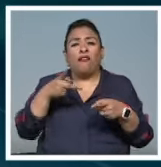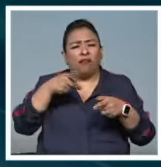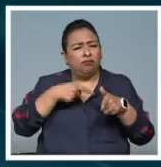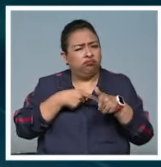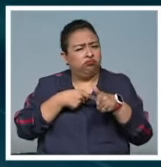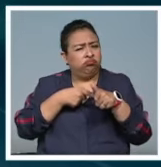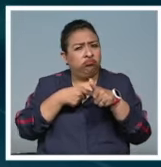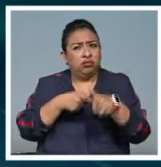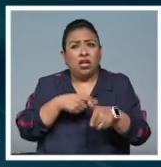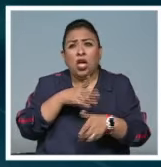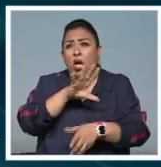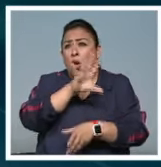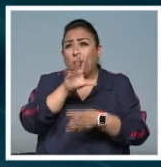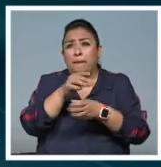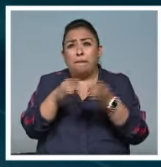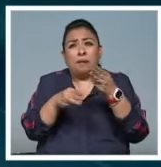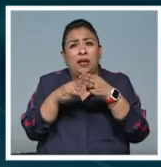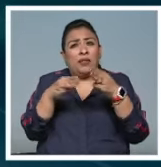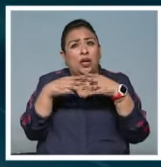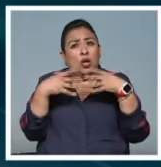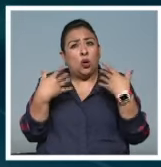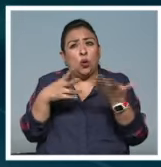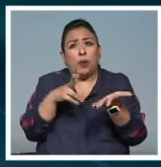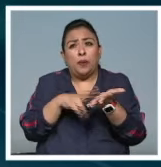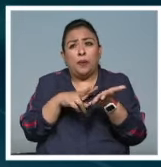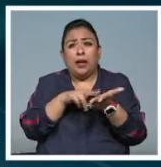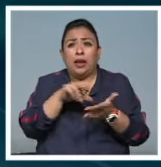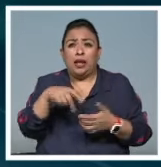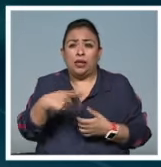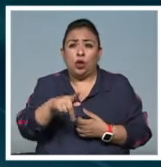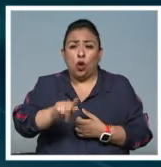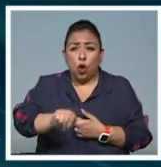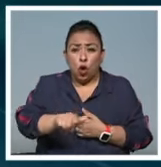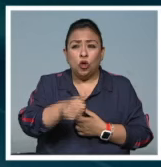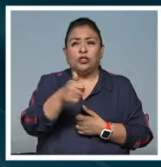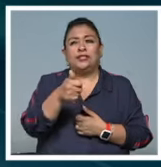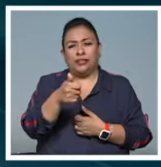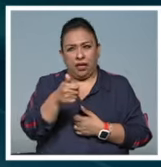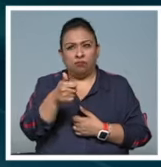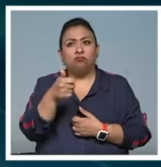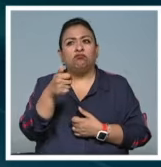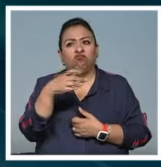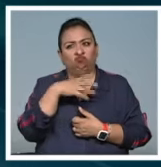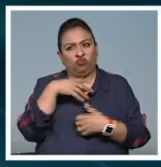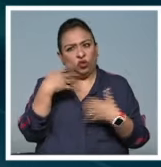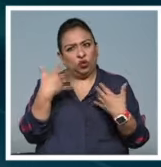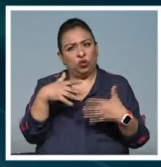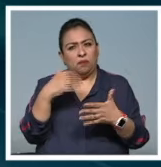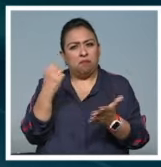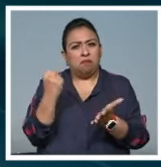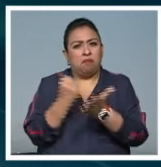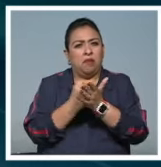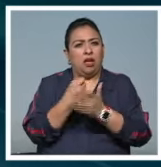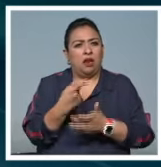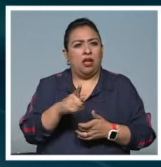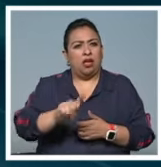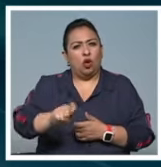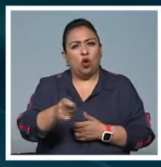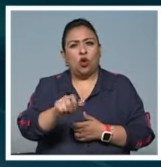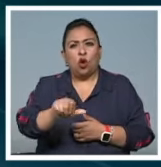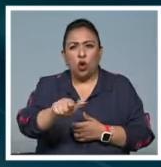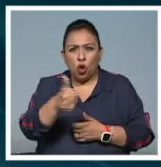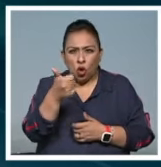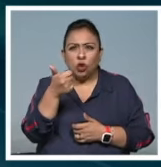todo el material que dejó, pues es sin duda valioso para el 11, y ella hizo y puso muy en alto la marca de Canal 11 y del